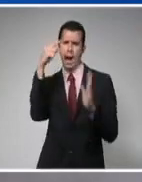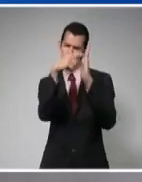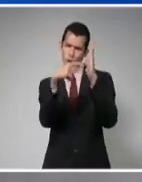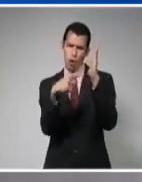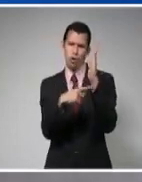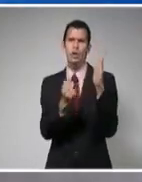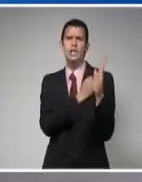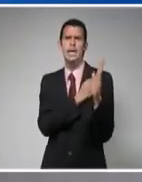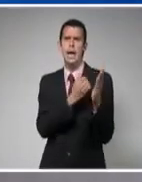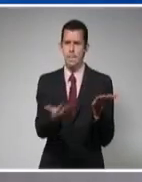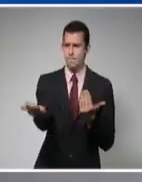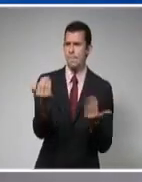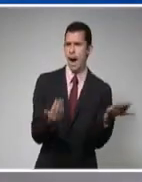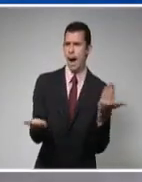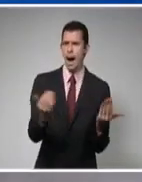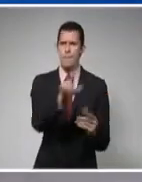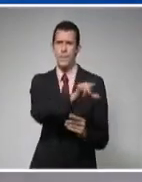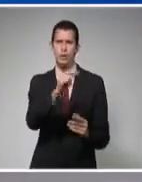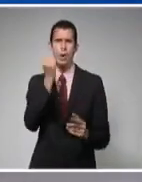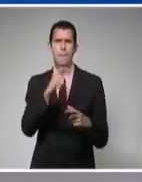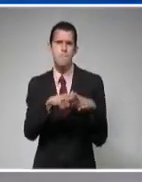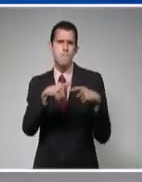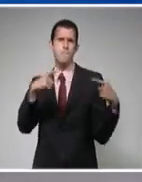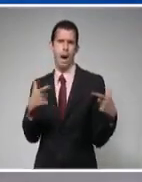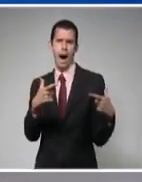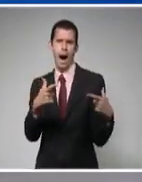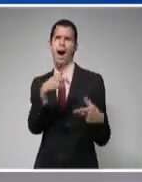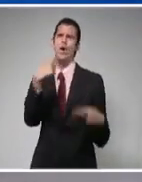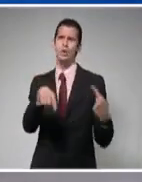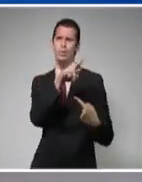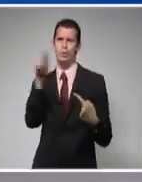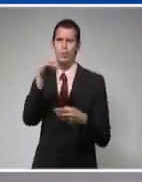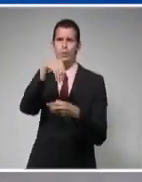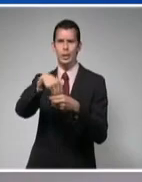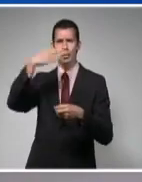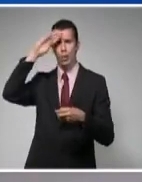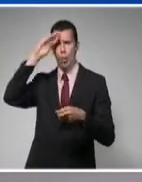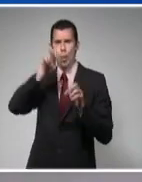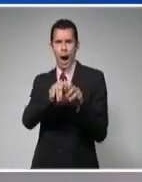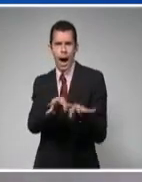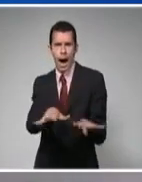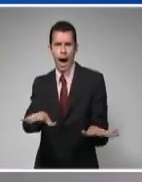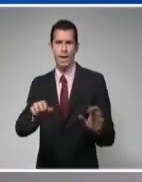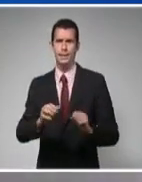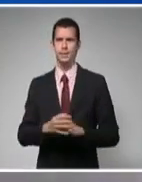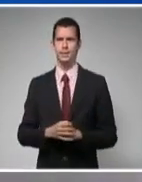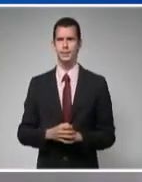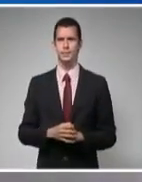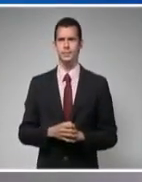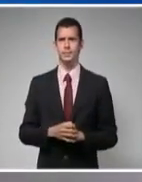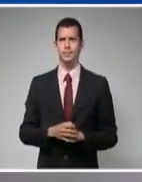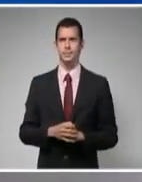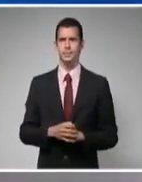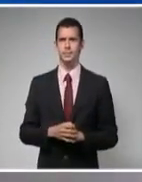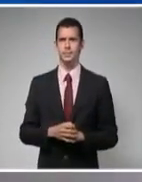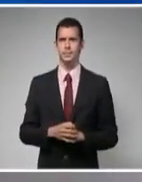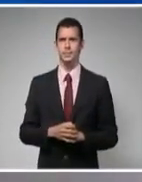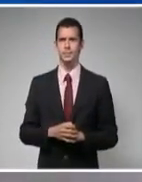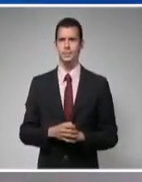a sus manipulaciones, y mucha atención porque ellos pretenden enfocarse en personas que hoy promueven determinadas